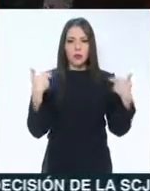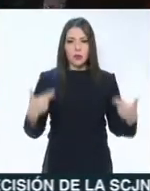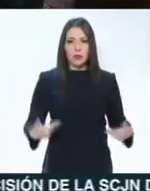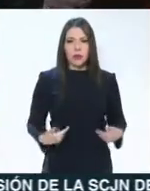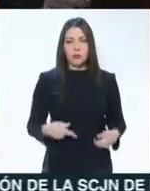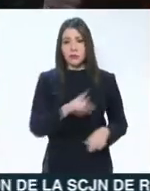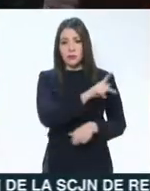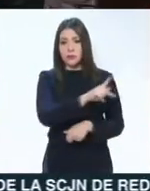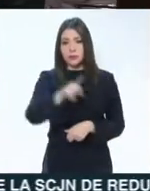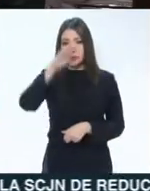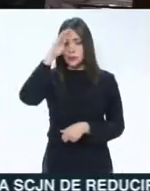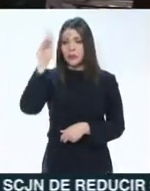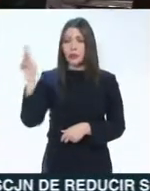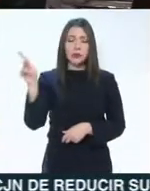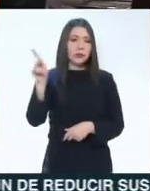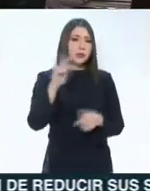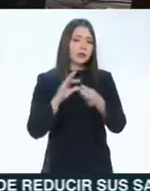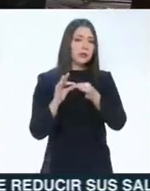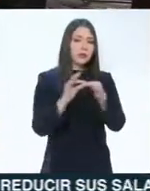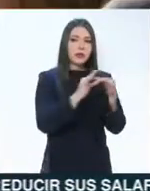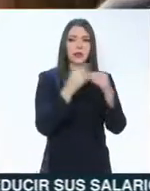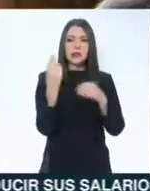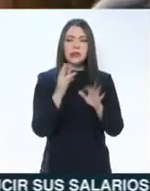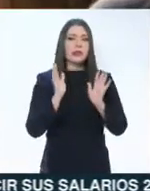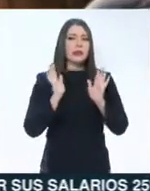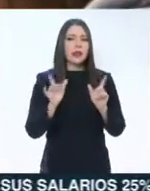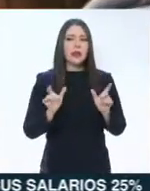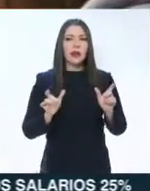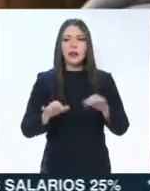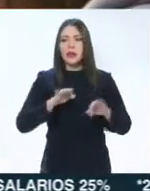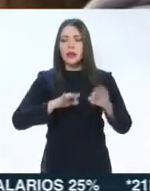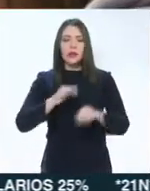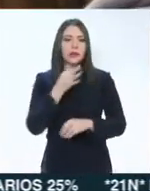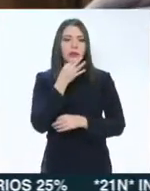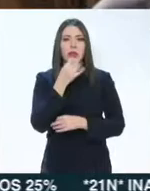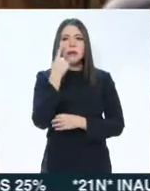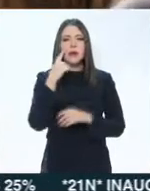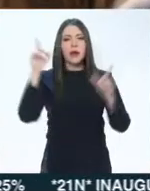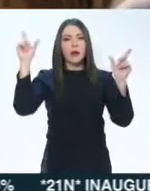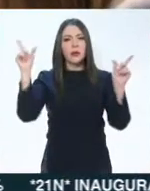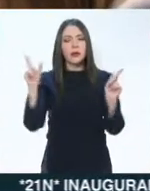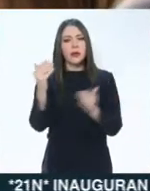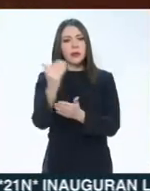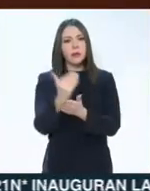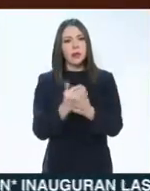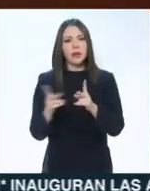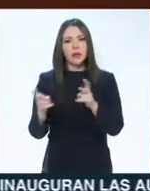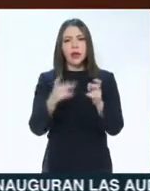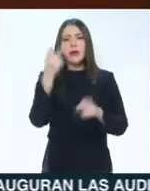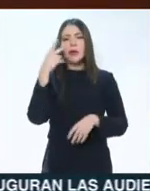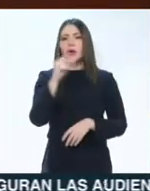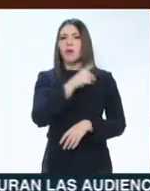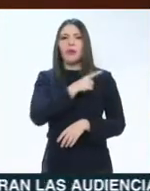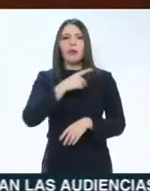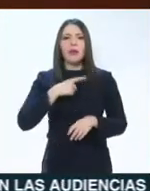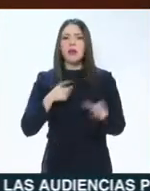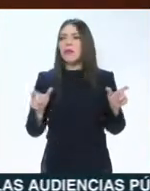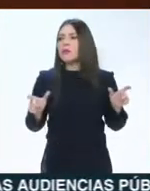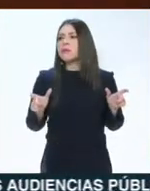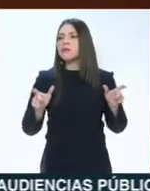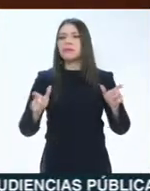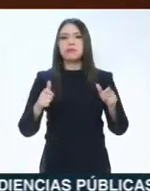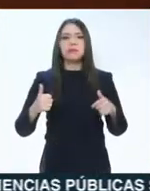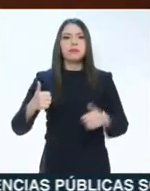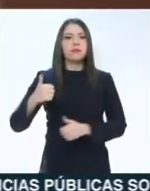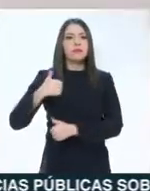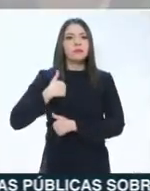actuar de inmediato para disminuir la delincuencia, pero que no debe ser un organismo militarizado. Además que la Guardia Nacional debe estar